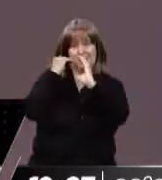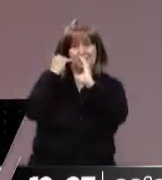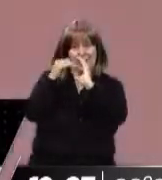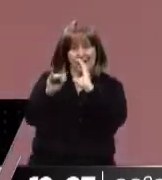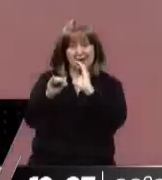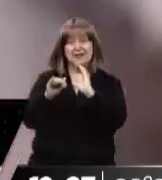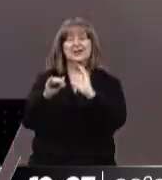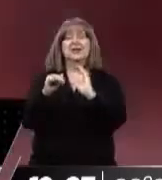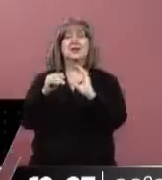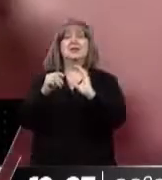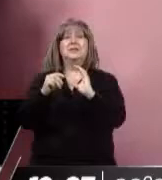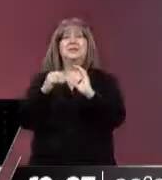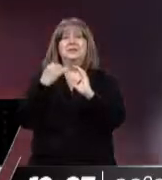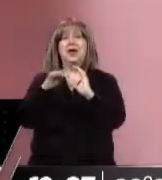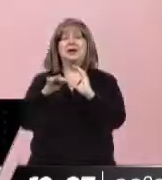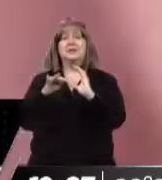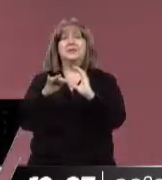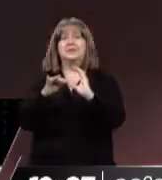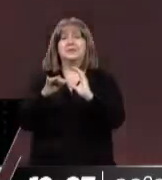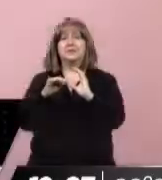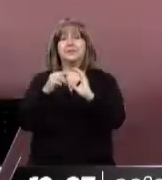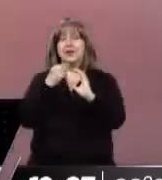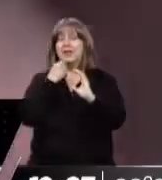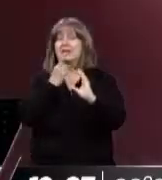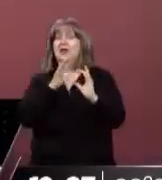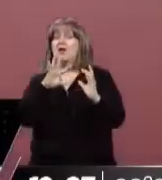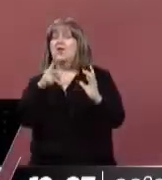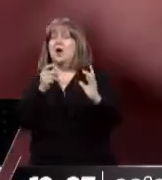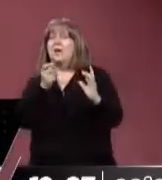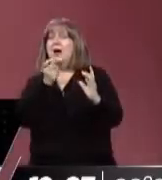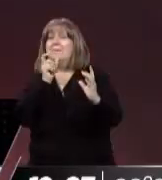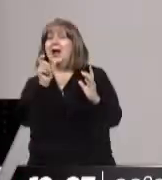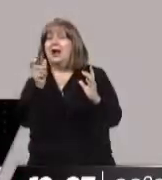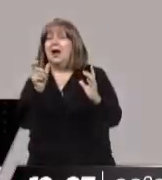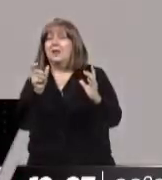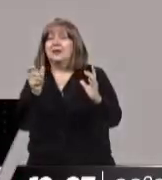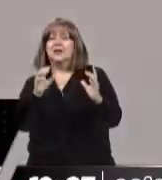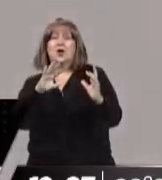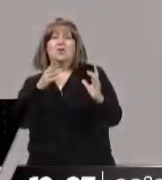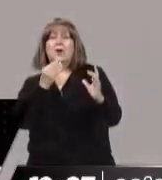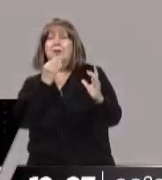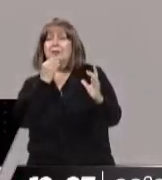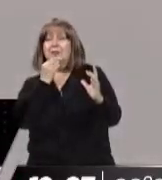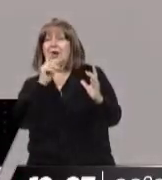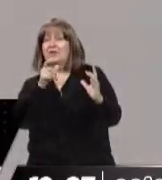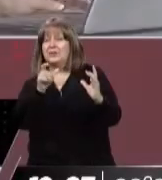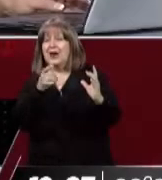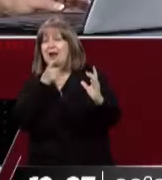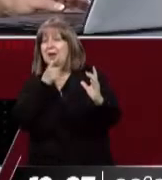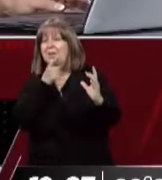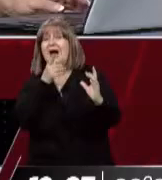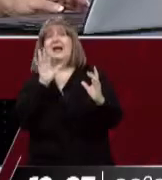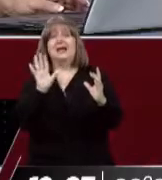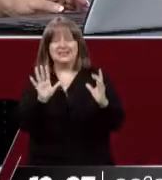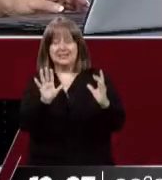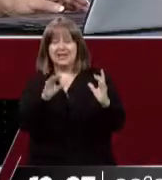hacía referencia o da la sensación de acuerdo a las investigaciones y de lo poco que se puede acceder a ese